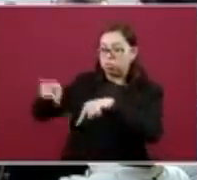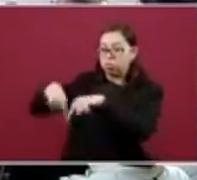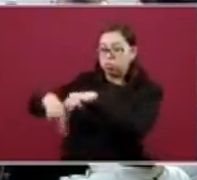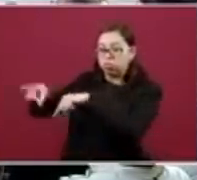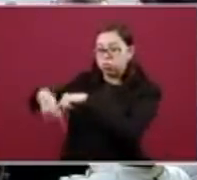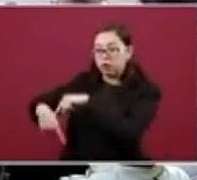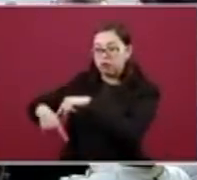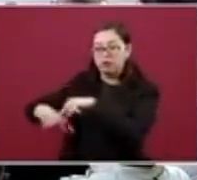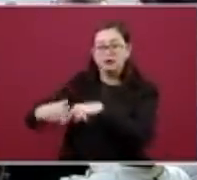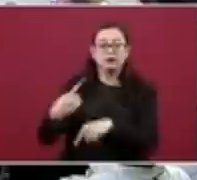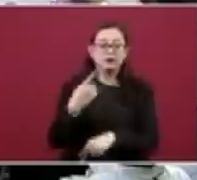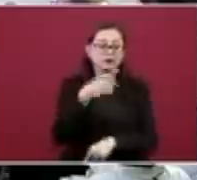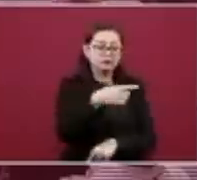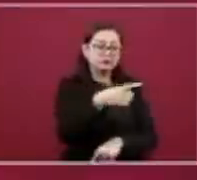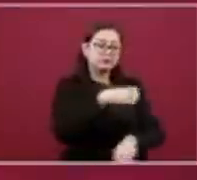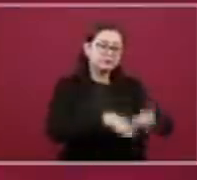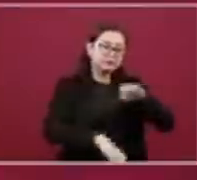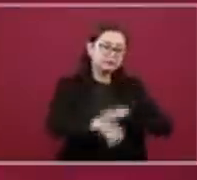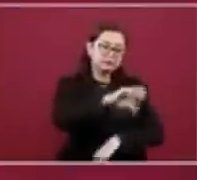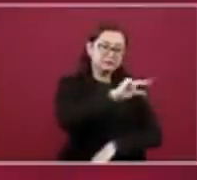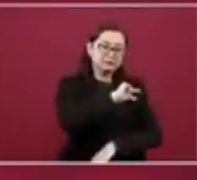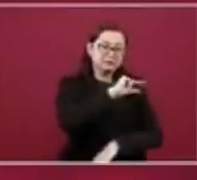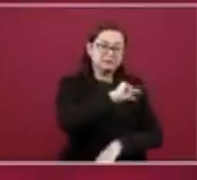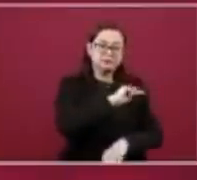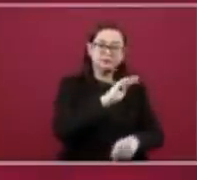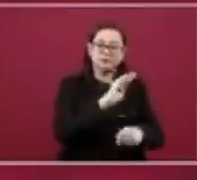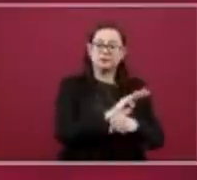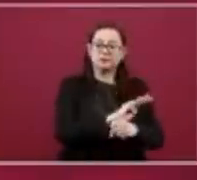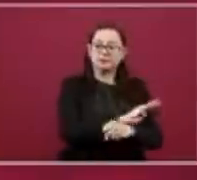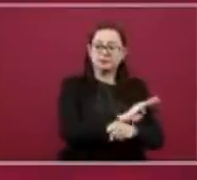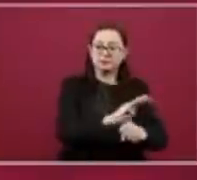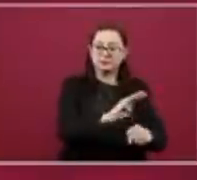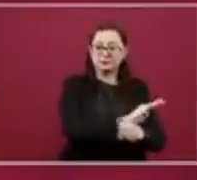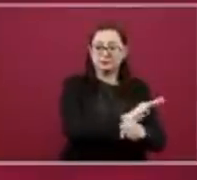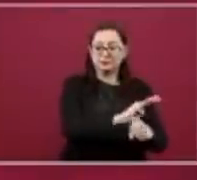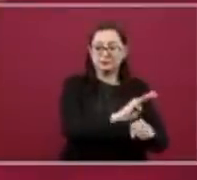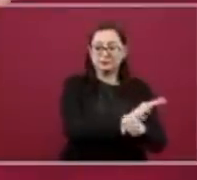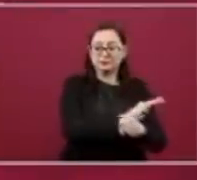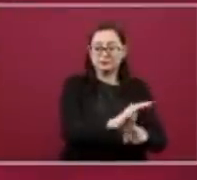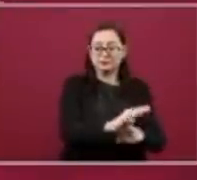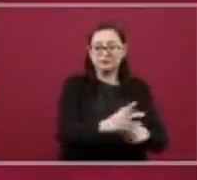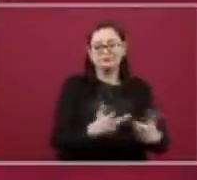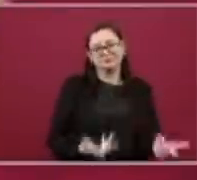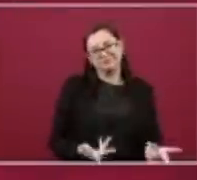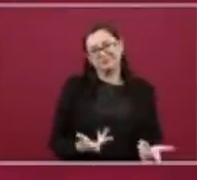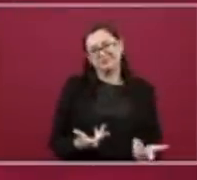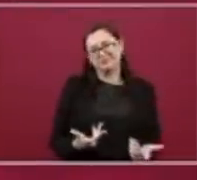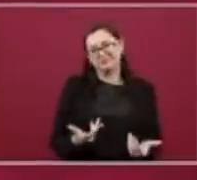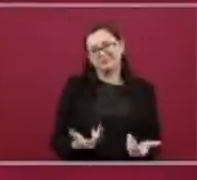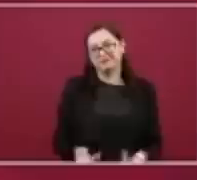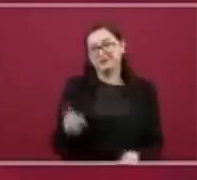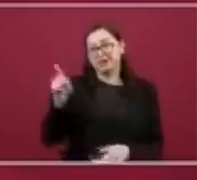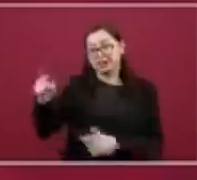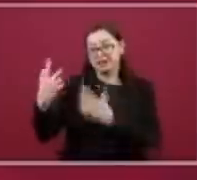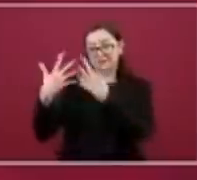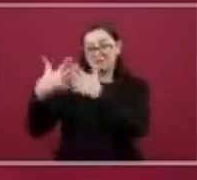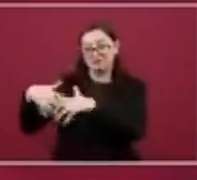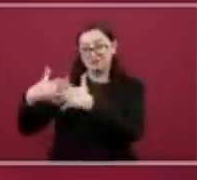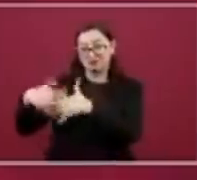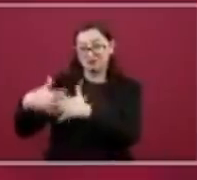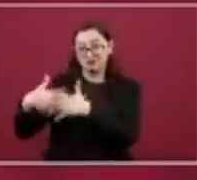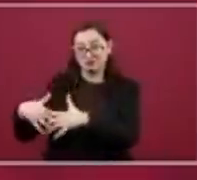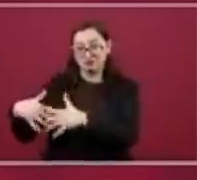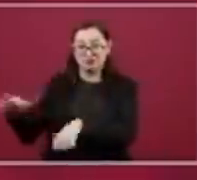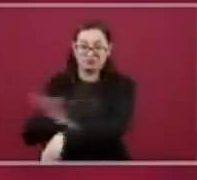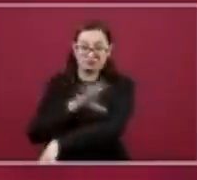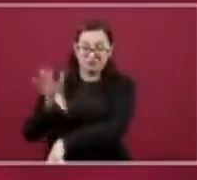preferencia, bueno, esta obra es parte de eso, porque la planta es de la Comisión Federal de Electricidad, pero